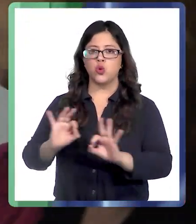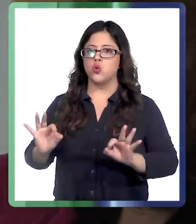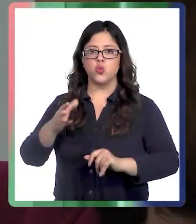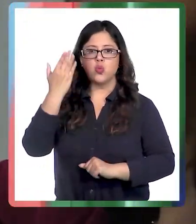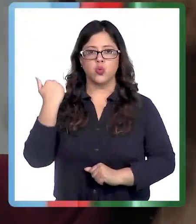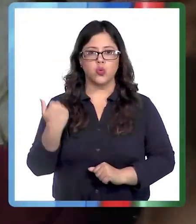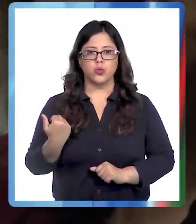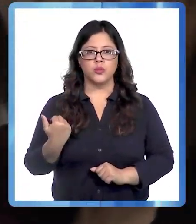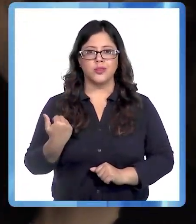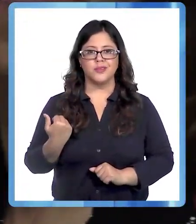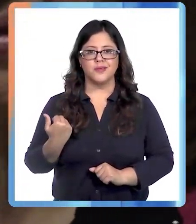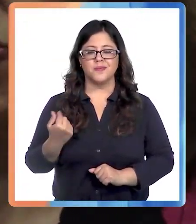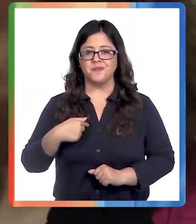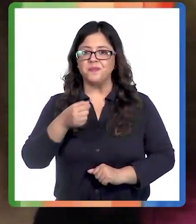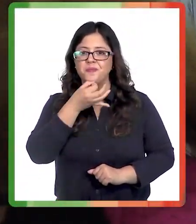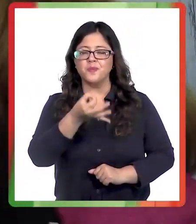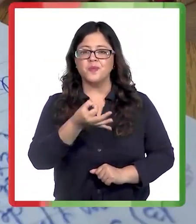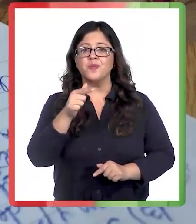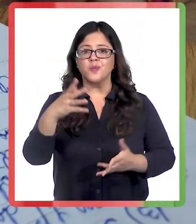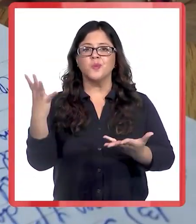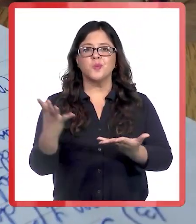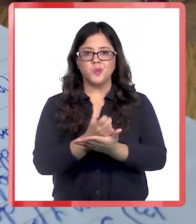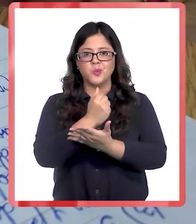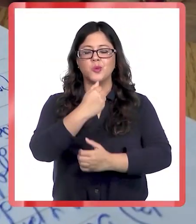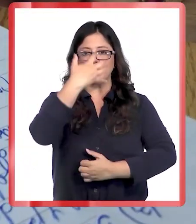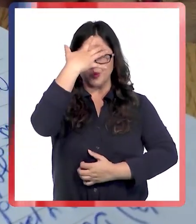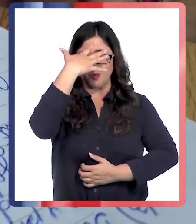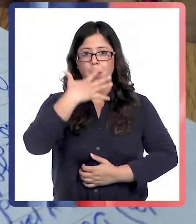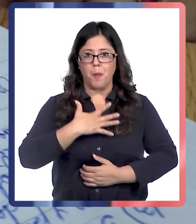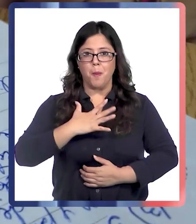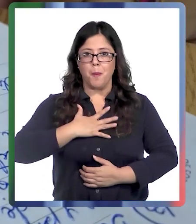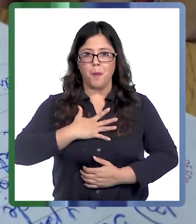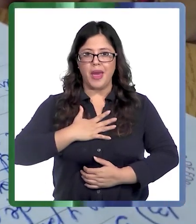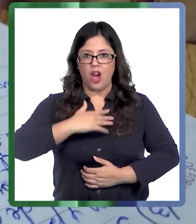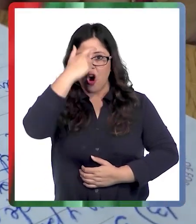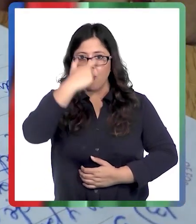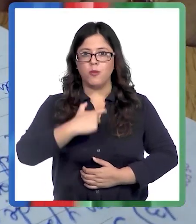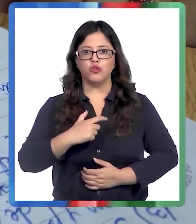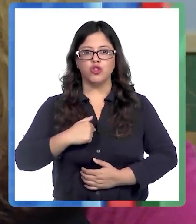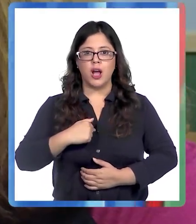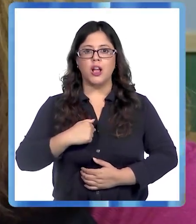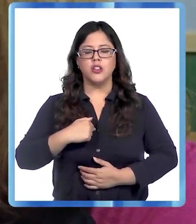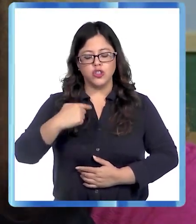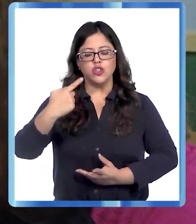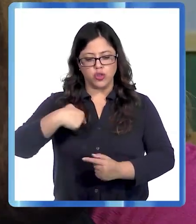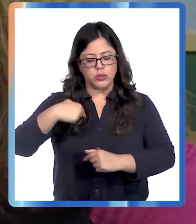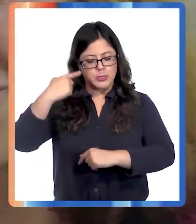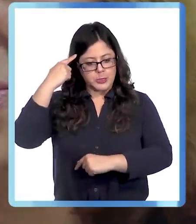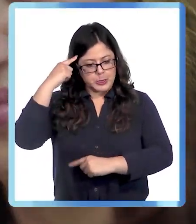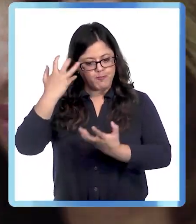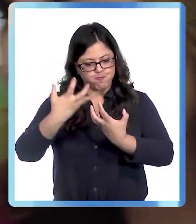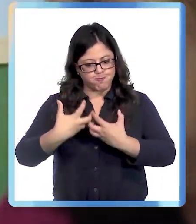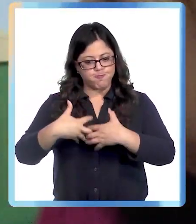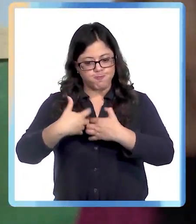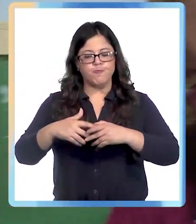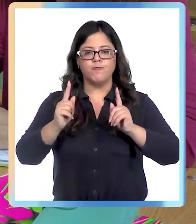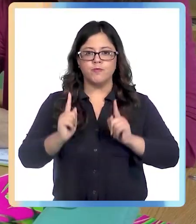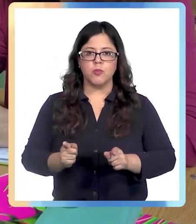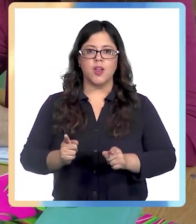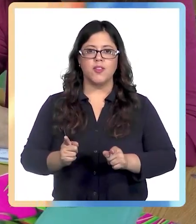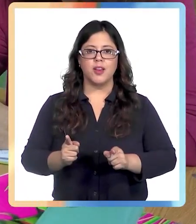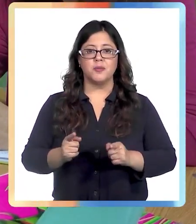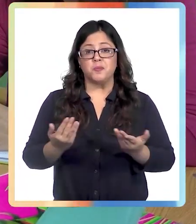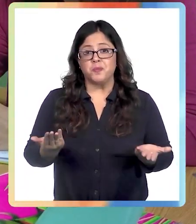hecho. Y como te digo, es un logro personal que me lo impuse, de que tenía que